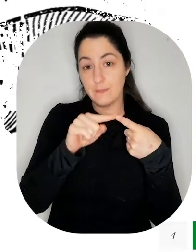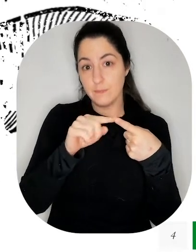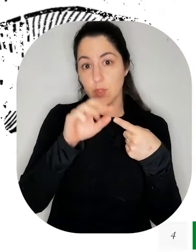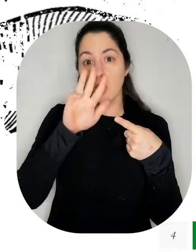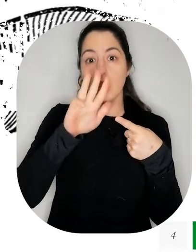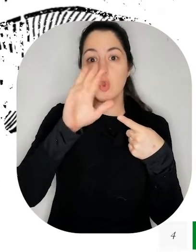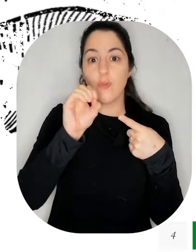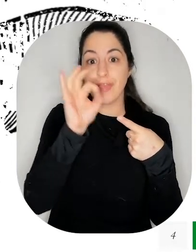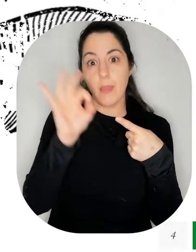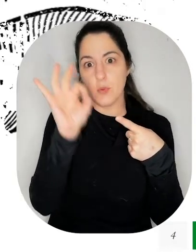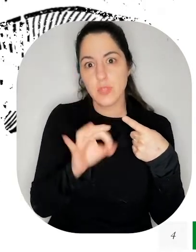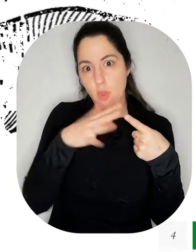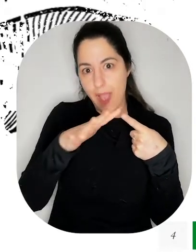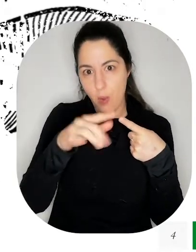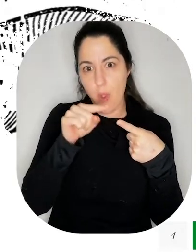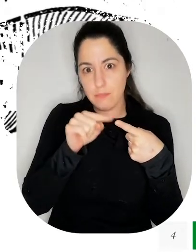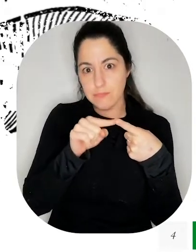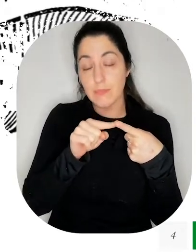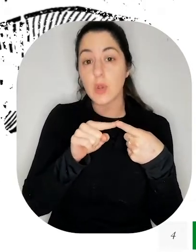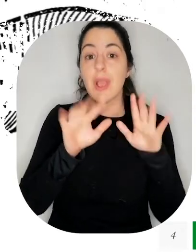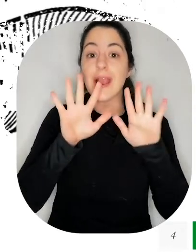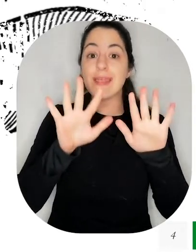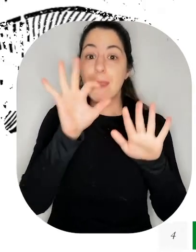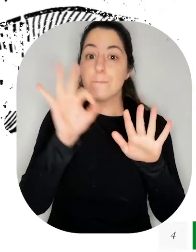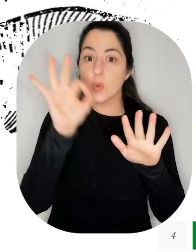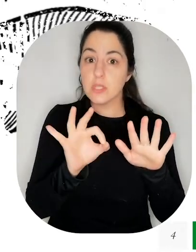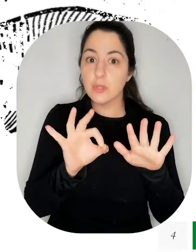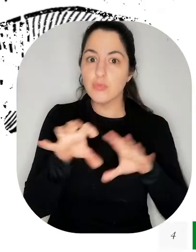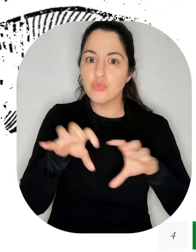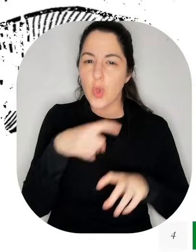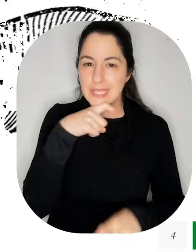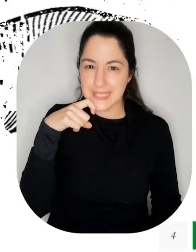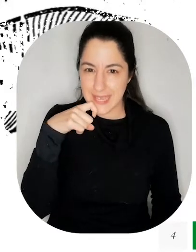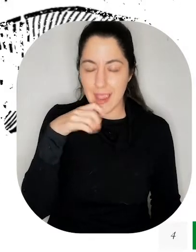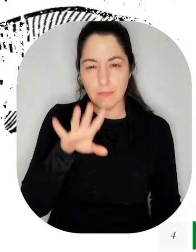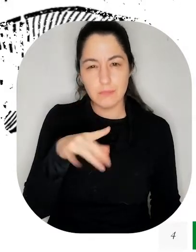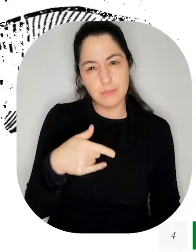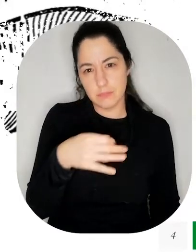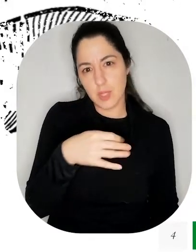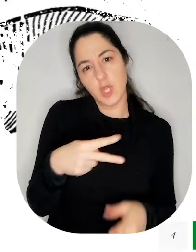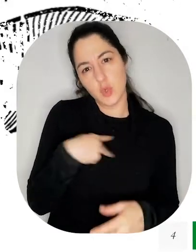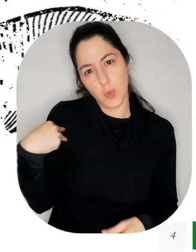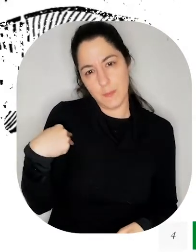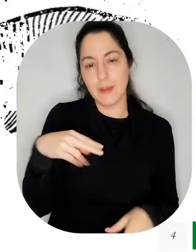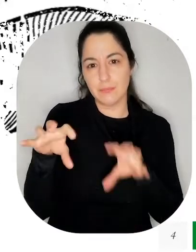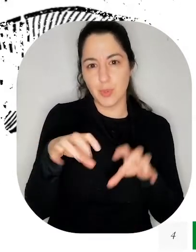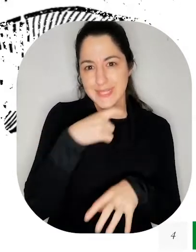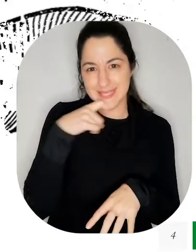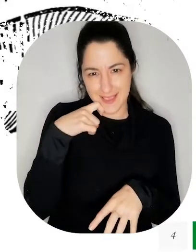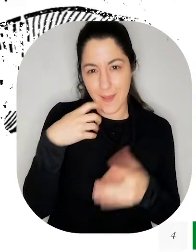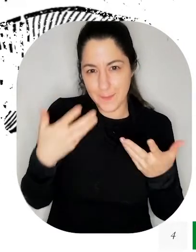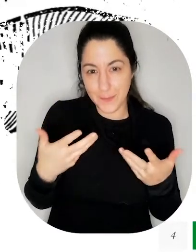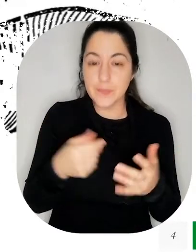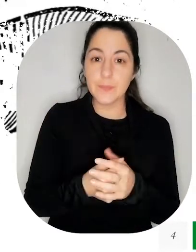un lado bota agua, un 90% de su composición es agua, pero tiene un 10% que es materia seca, que lo podemos llamar